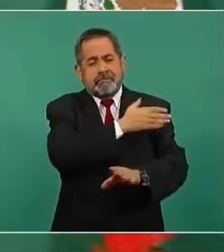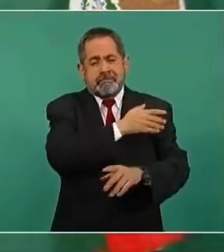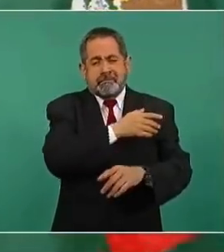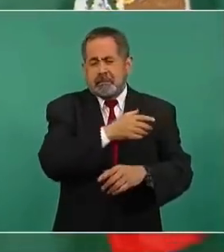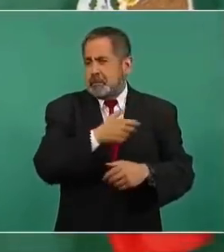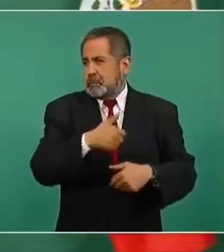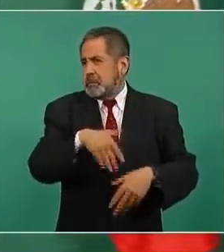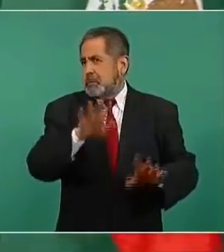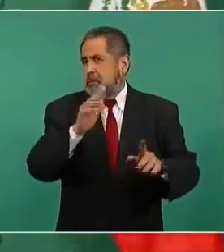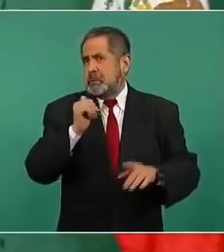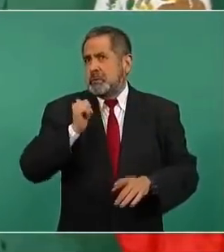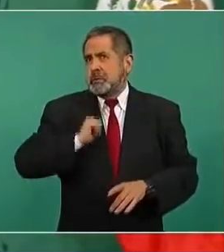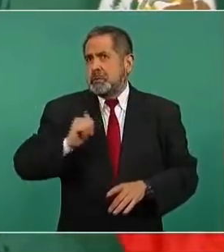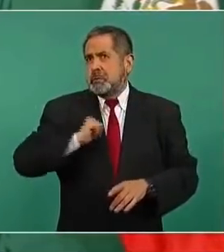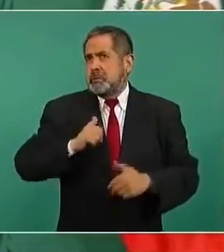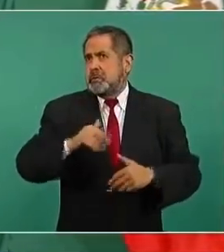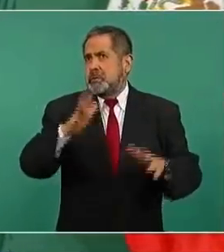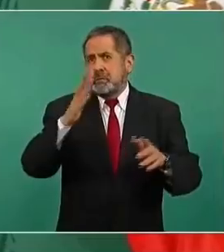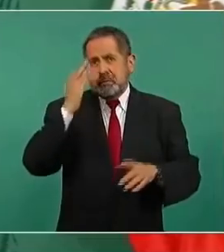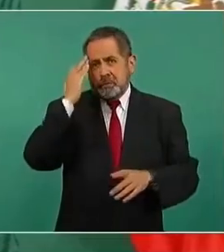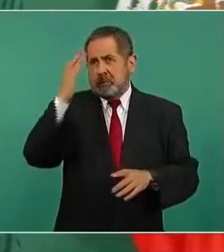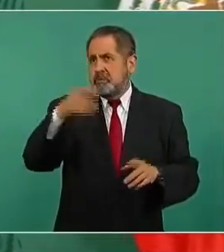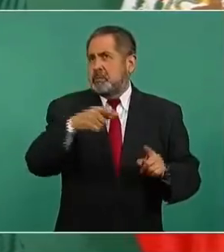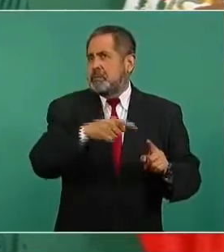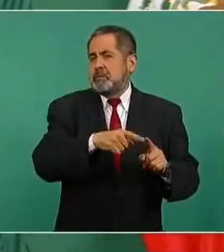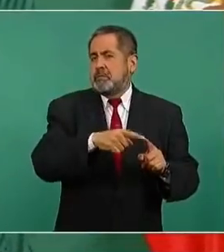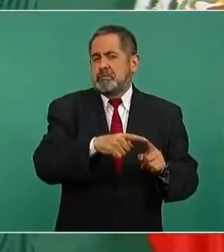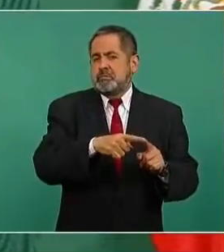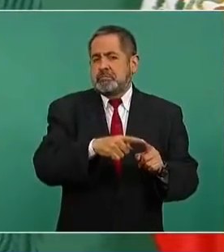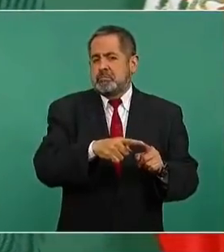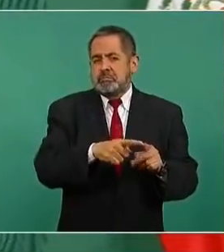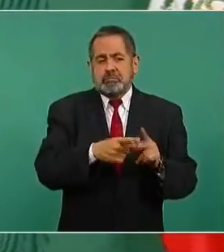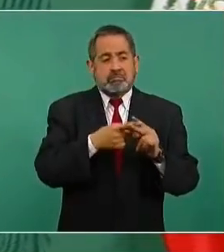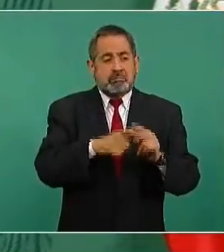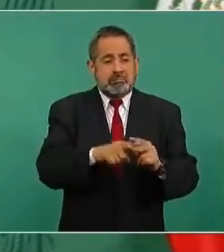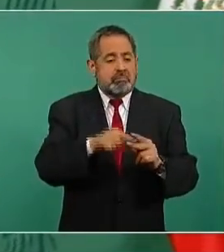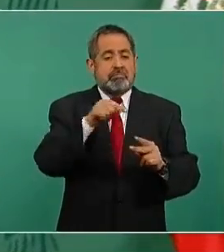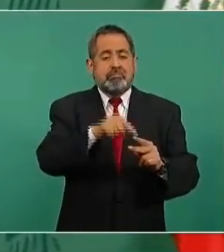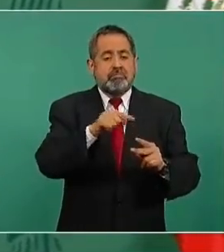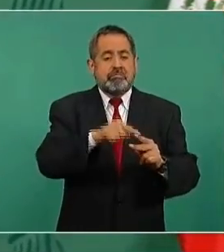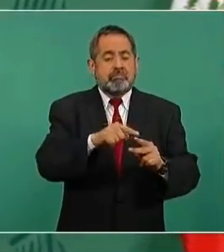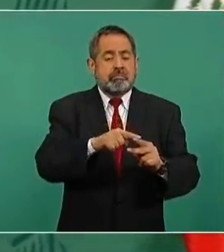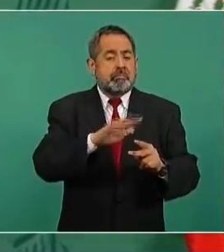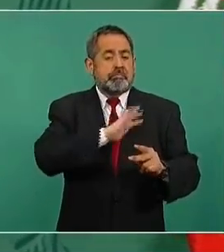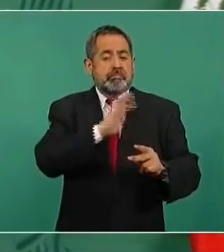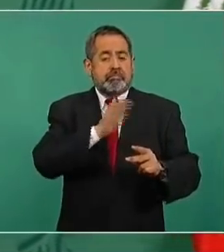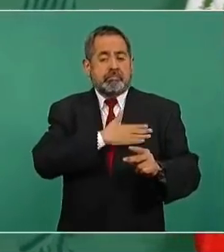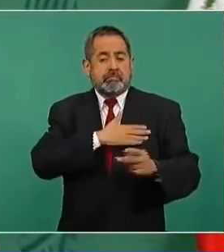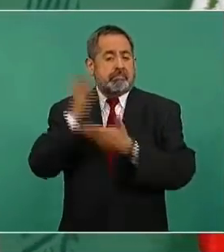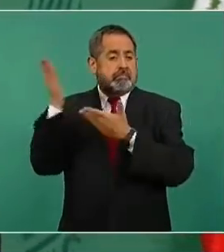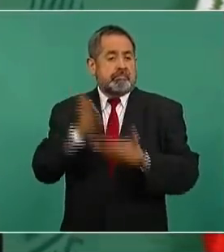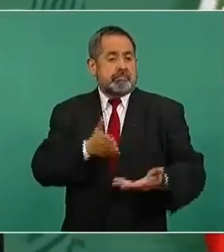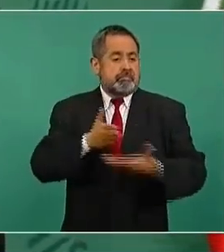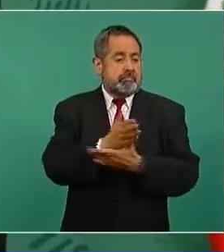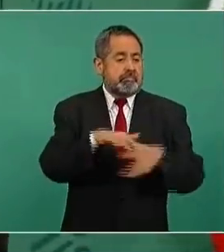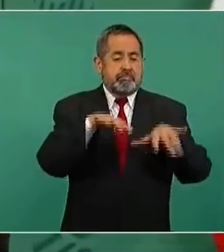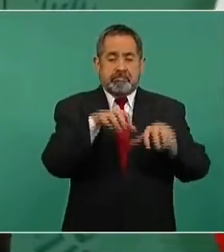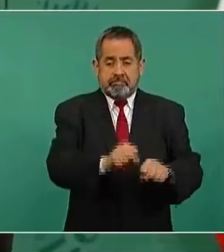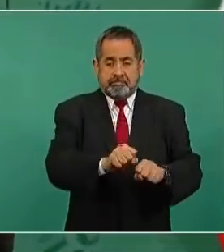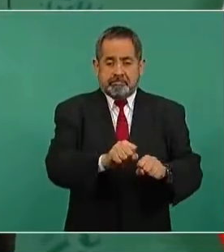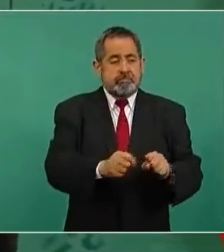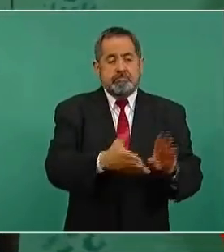viene de cuando menos desde el inicio de la